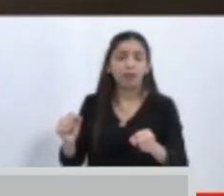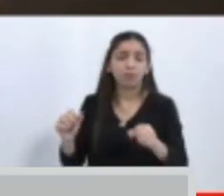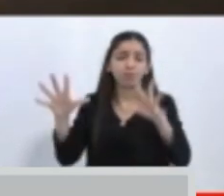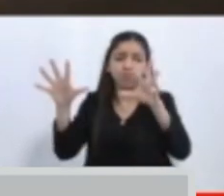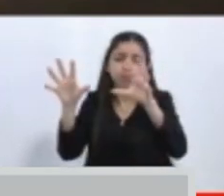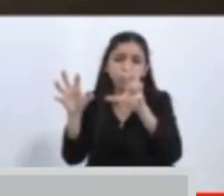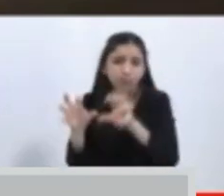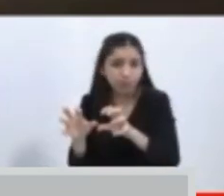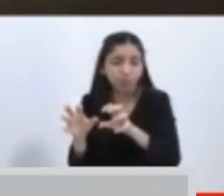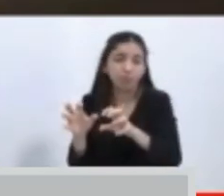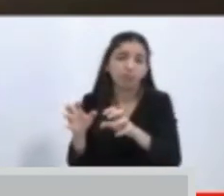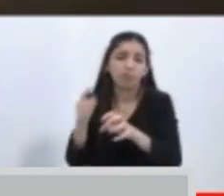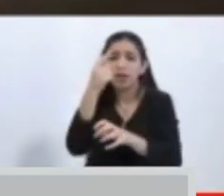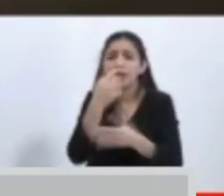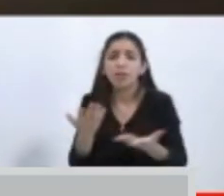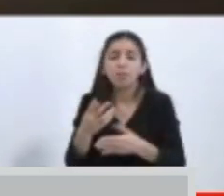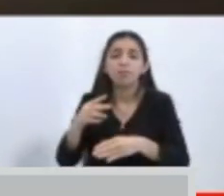que le daña